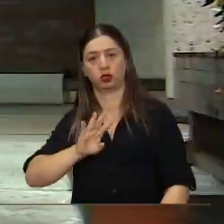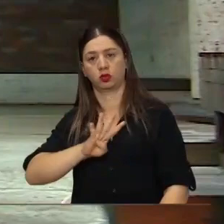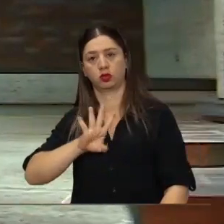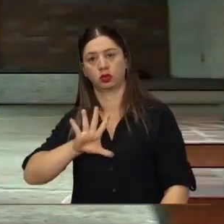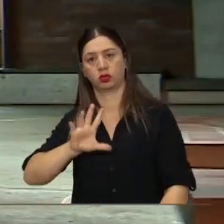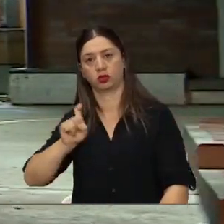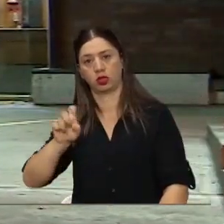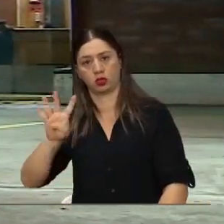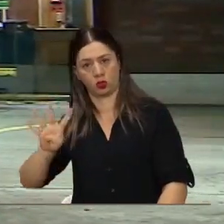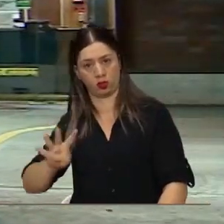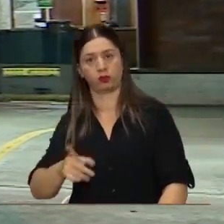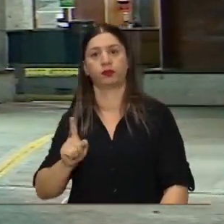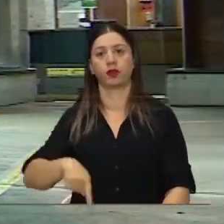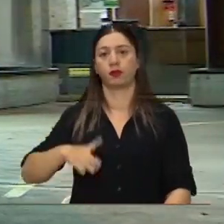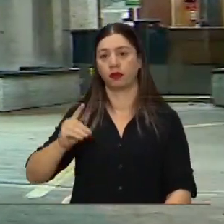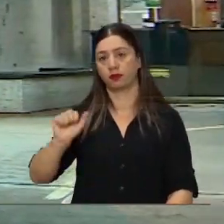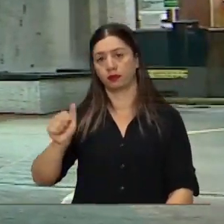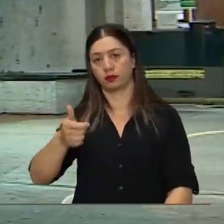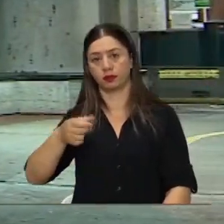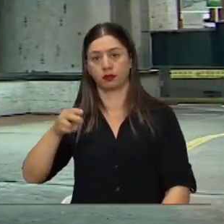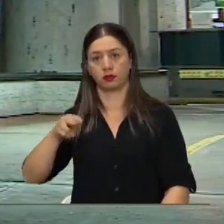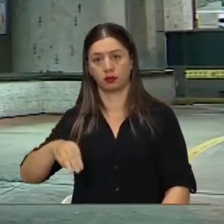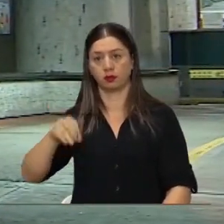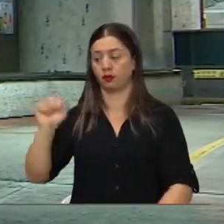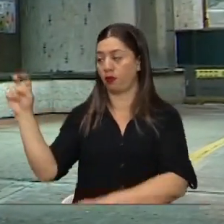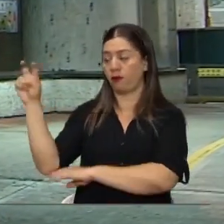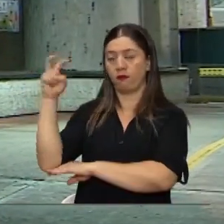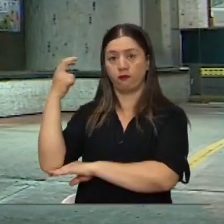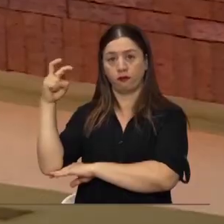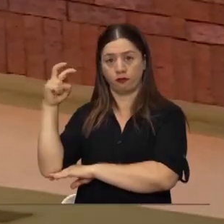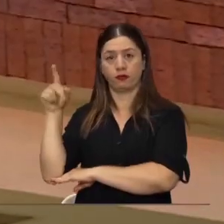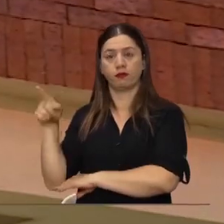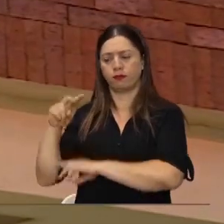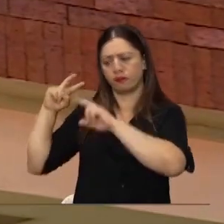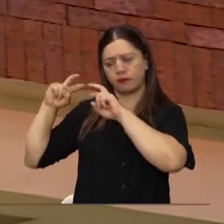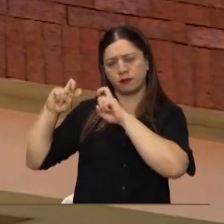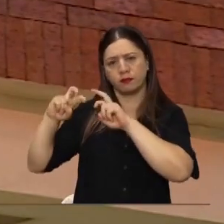350-583-4564. Tanto el DAGMA como la Fiscalía General de la Nación